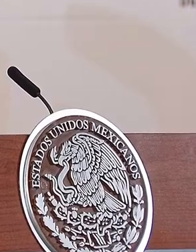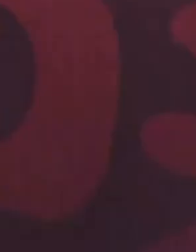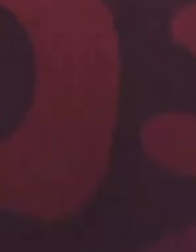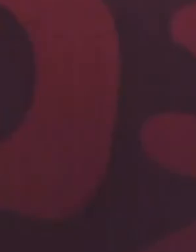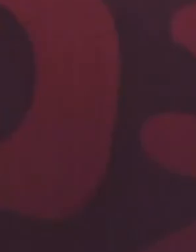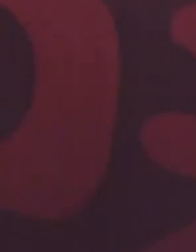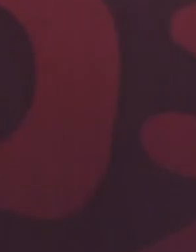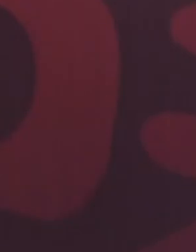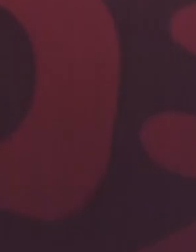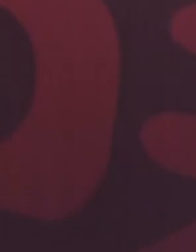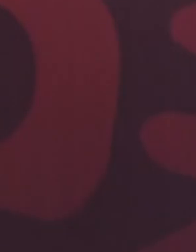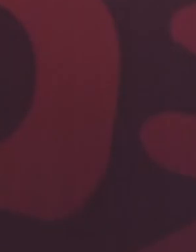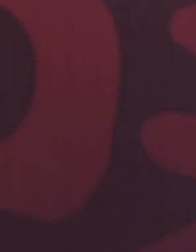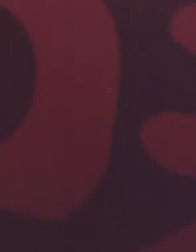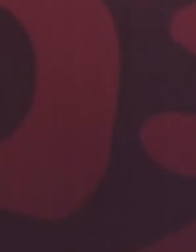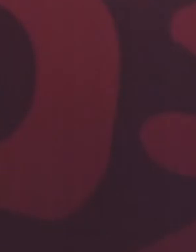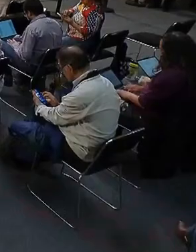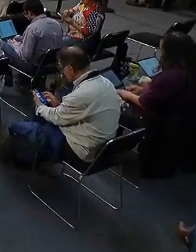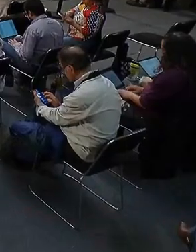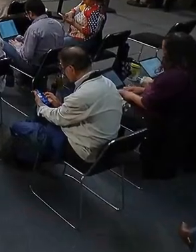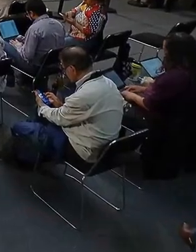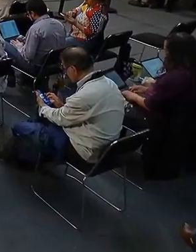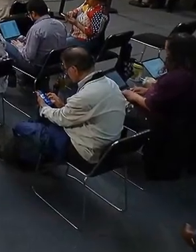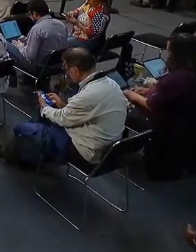que no existía,